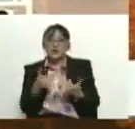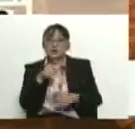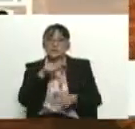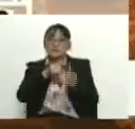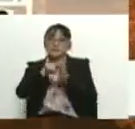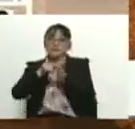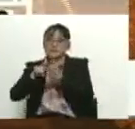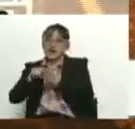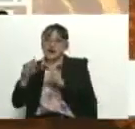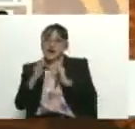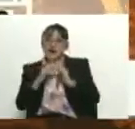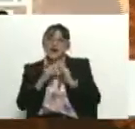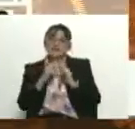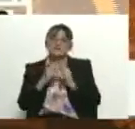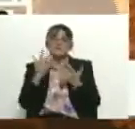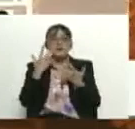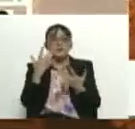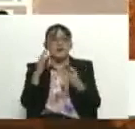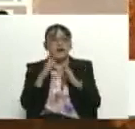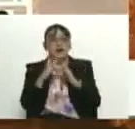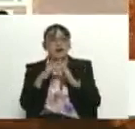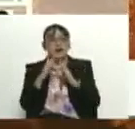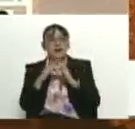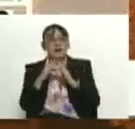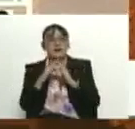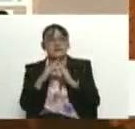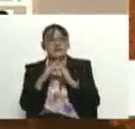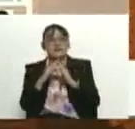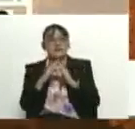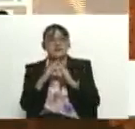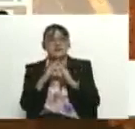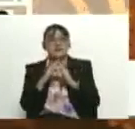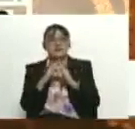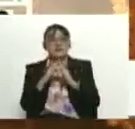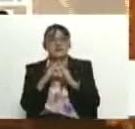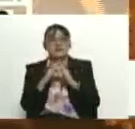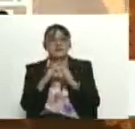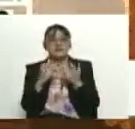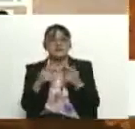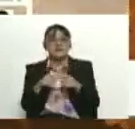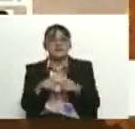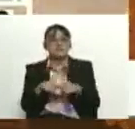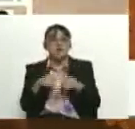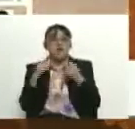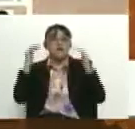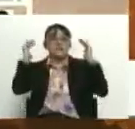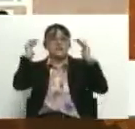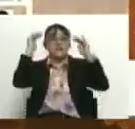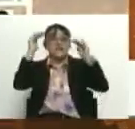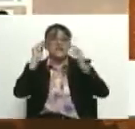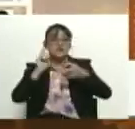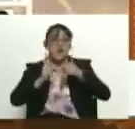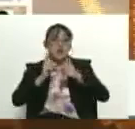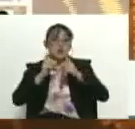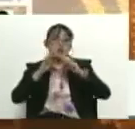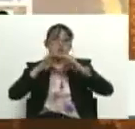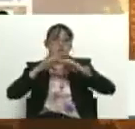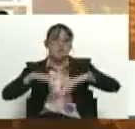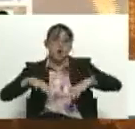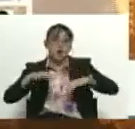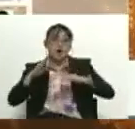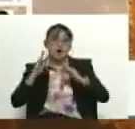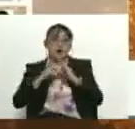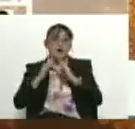por casa para ver las casas con los si hubo viento y perjudicaron los techos algunas agrietadas otras